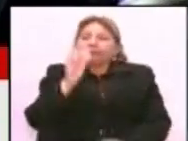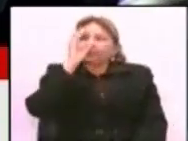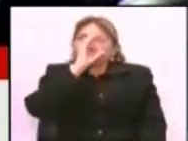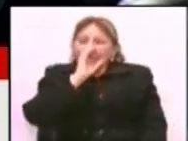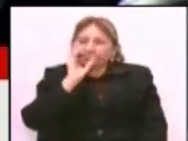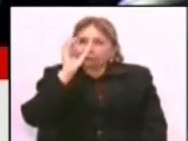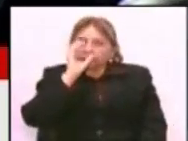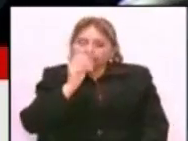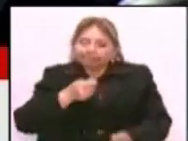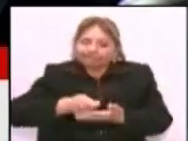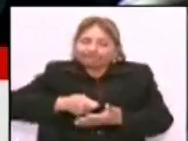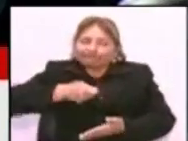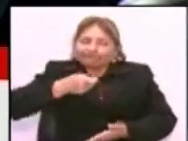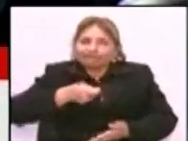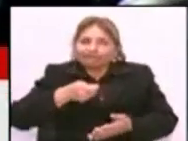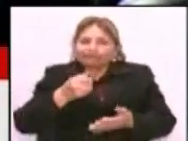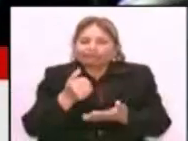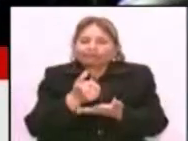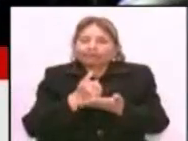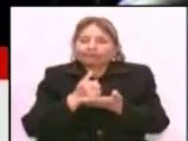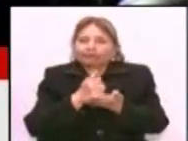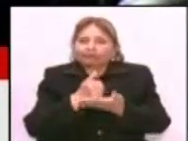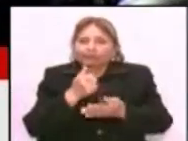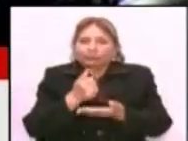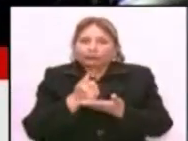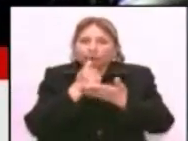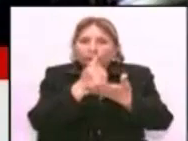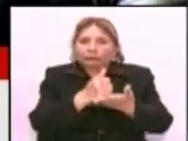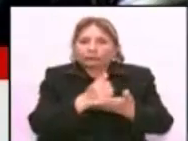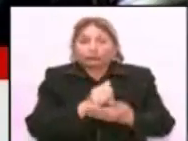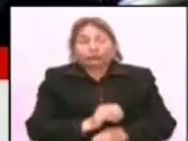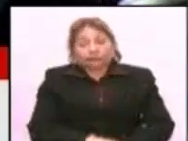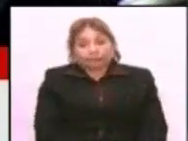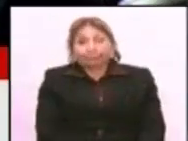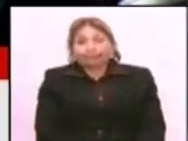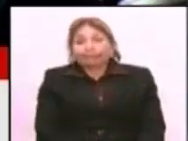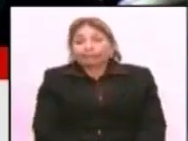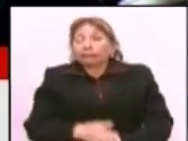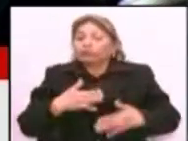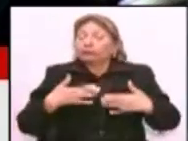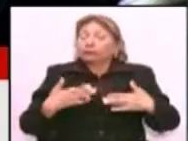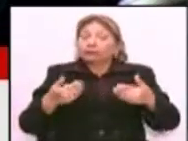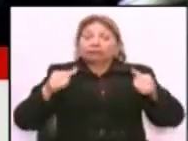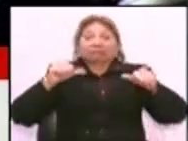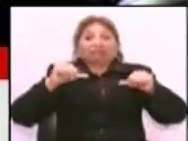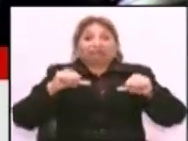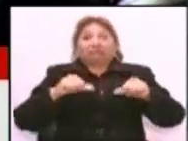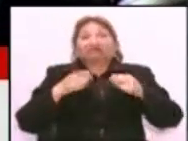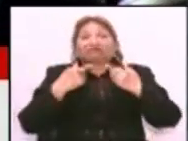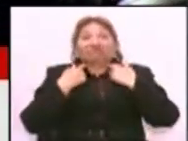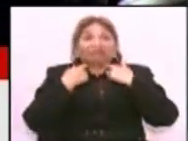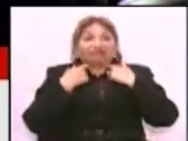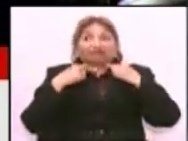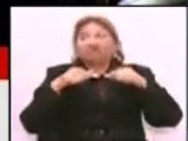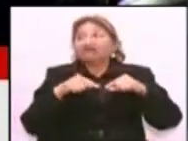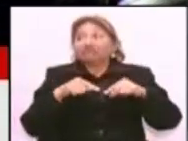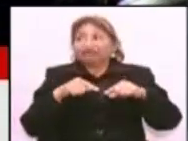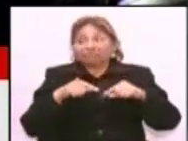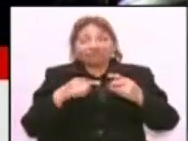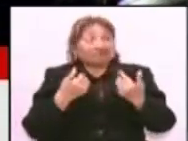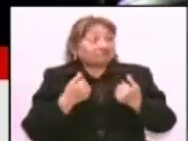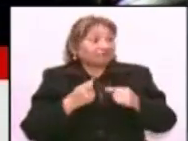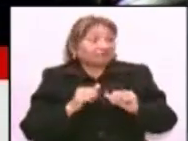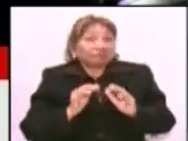impacto social. Entonces sí están dispuestos a asumir unas pérdidas, porque claramente es una posibilidad, pero